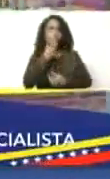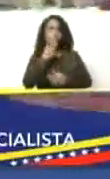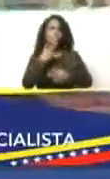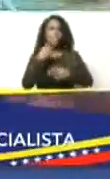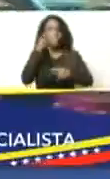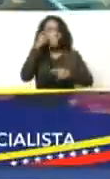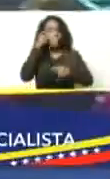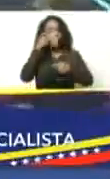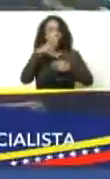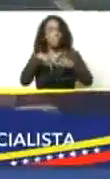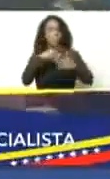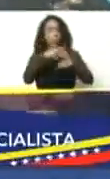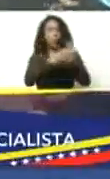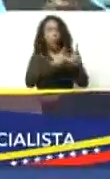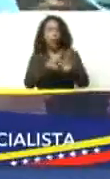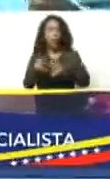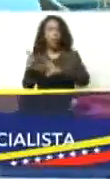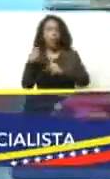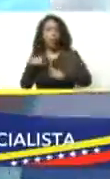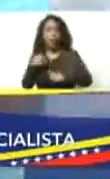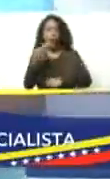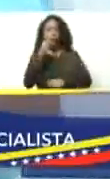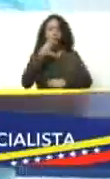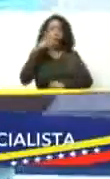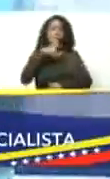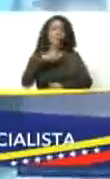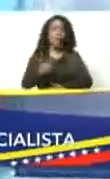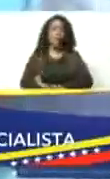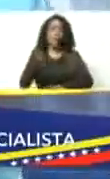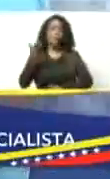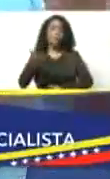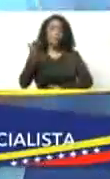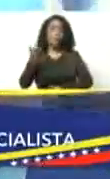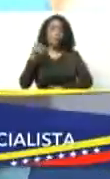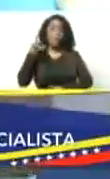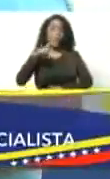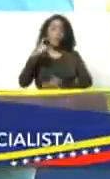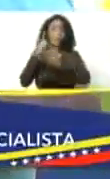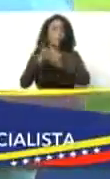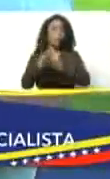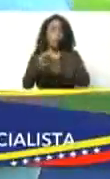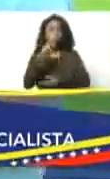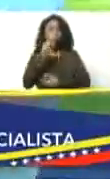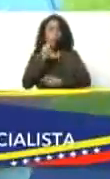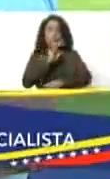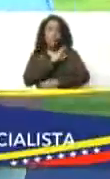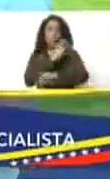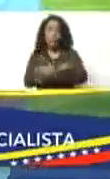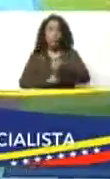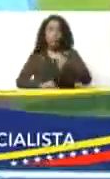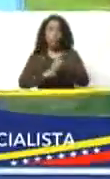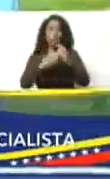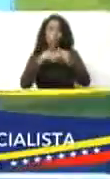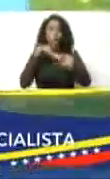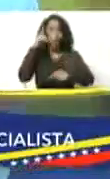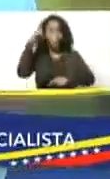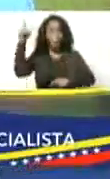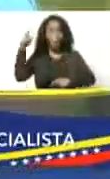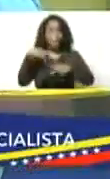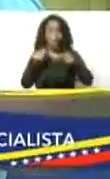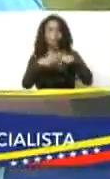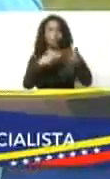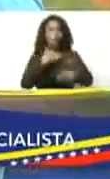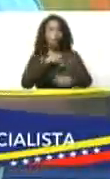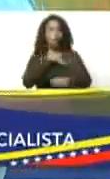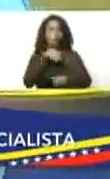Pueblo, la proteína necesaria, los requerimientos kilocalóricos para fortalecer toda la lógica productiva dentro de